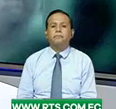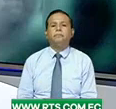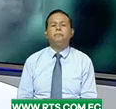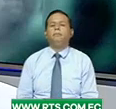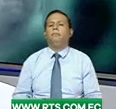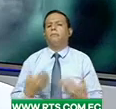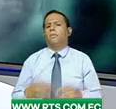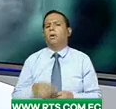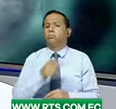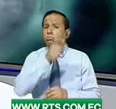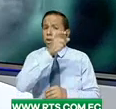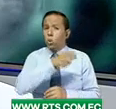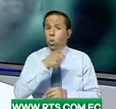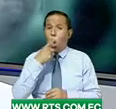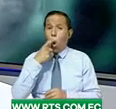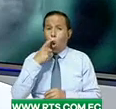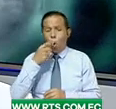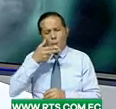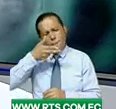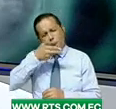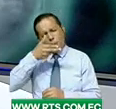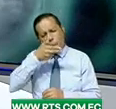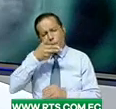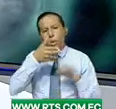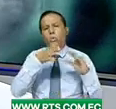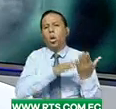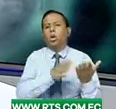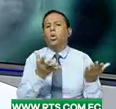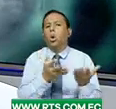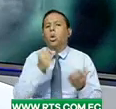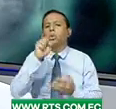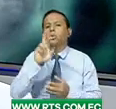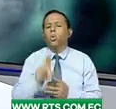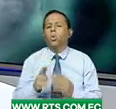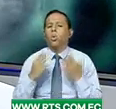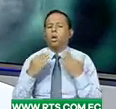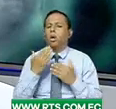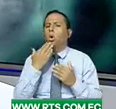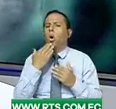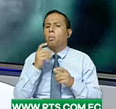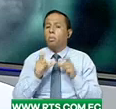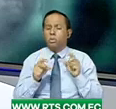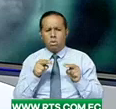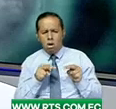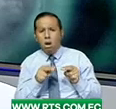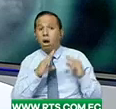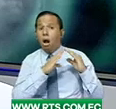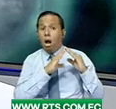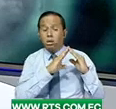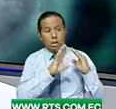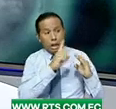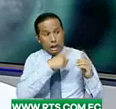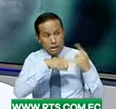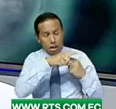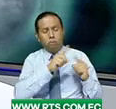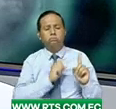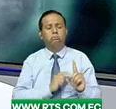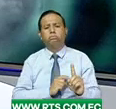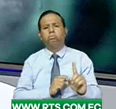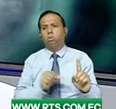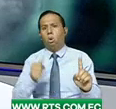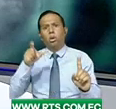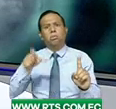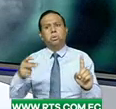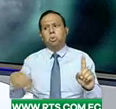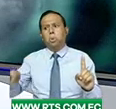Asesinan a tiros a un hombre en el sur de Guayaquil. Según testigos, la víctima salía de su casa cuando fue sorprendida por desconocidos quienes